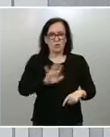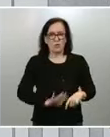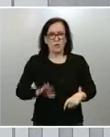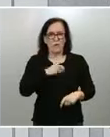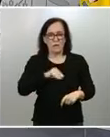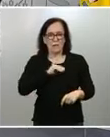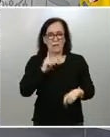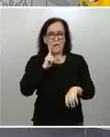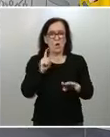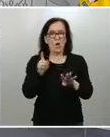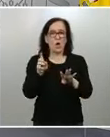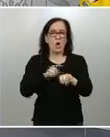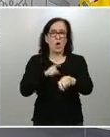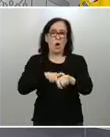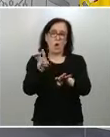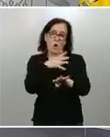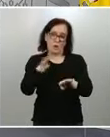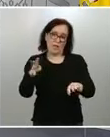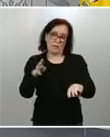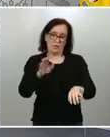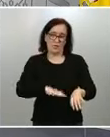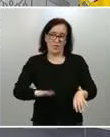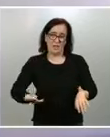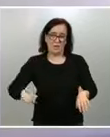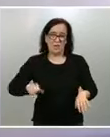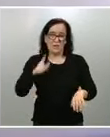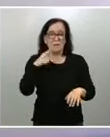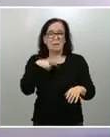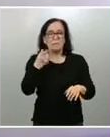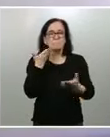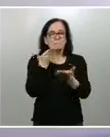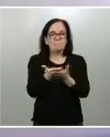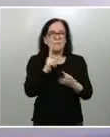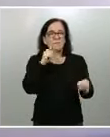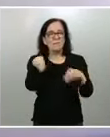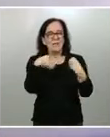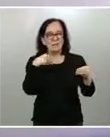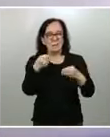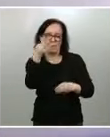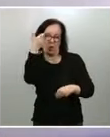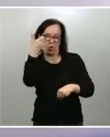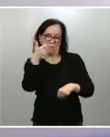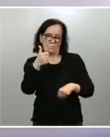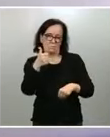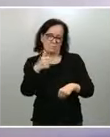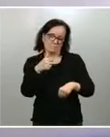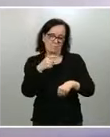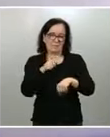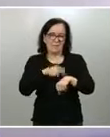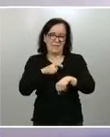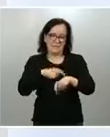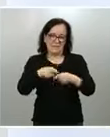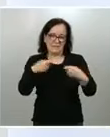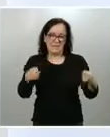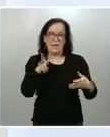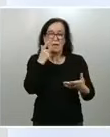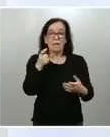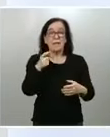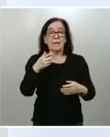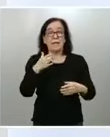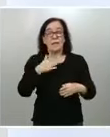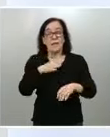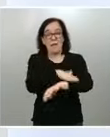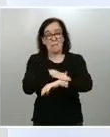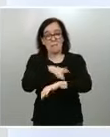críos para salir a la calle hay que impide cualquier demanda que se flexibilicen un poco más al respecto al ministro ávalos me gustaría preguntarle por